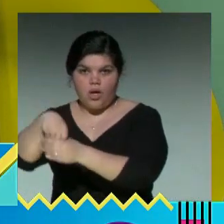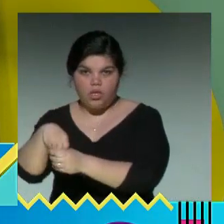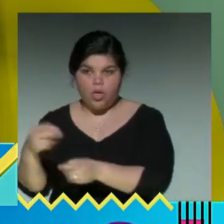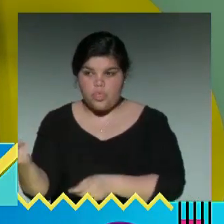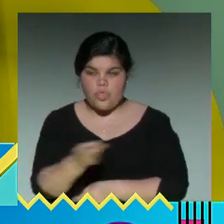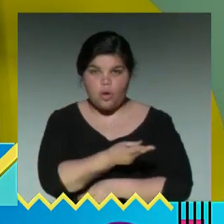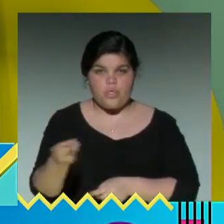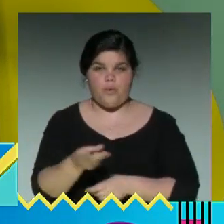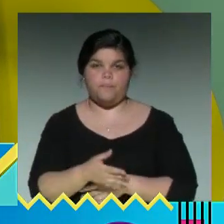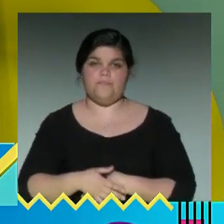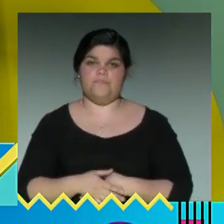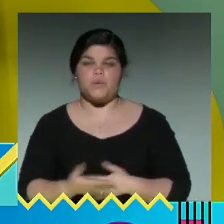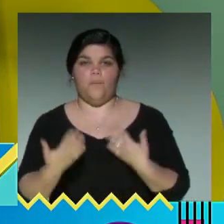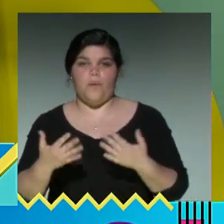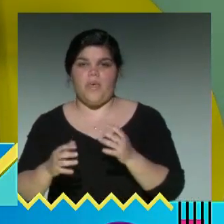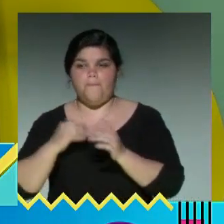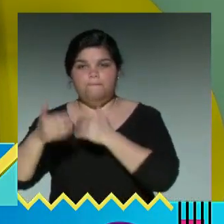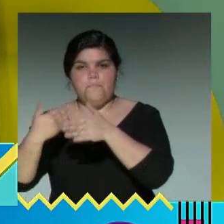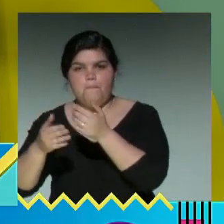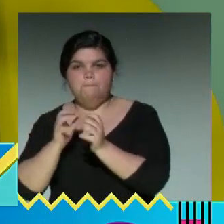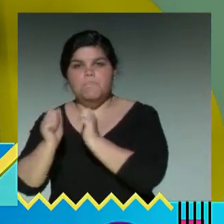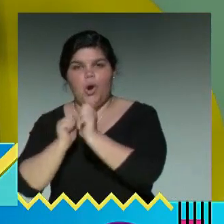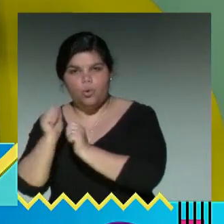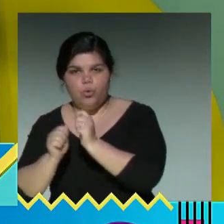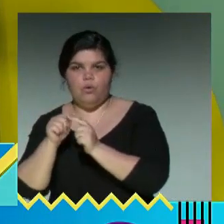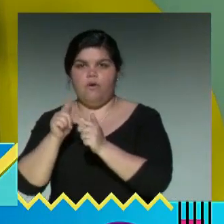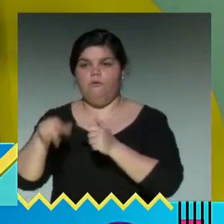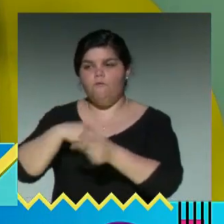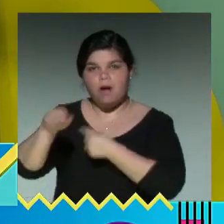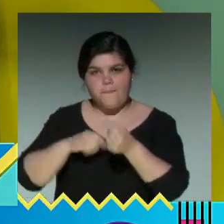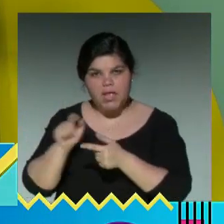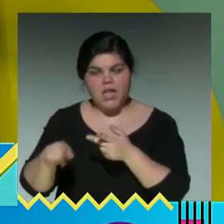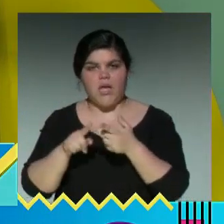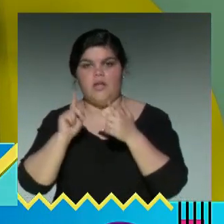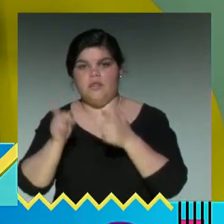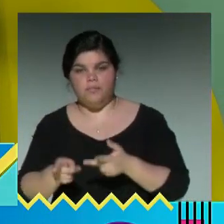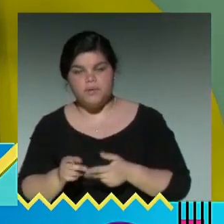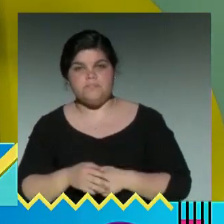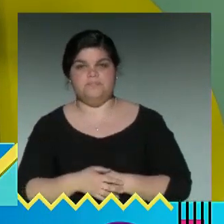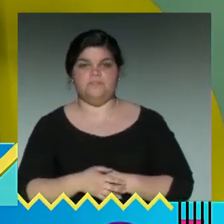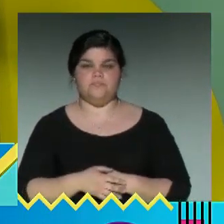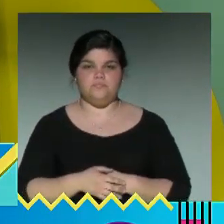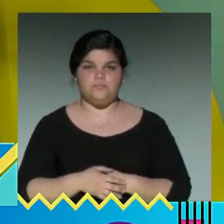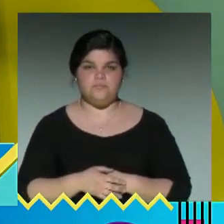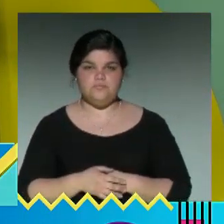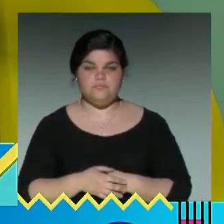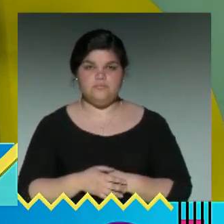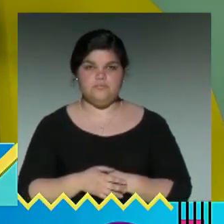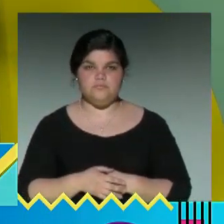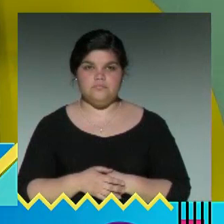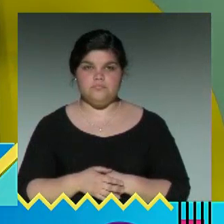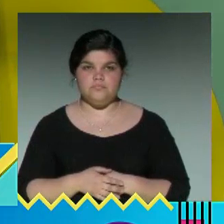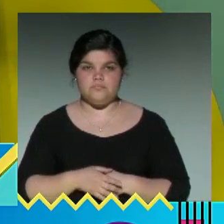pensando en los productores, sus familias, los productores que están